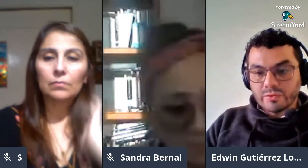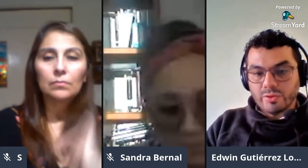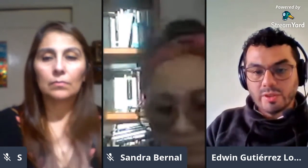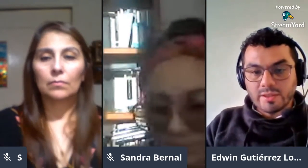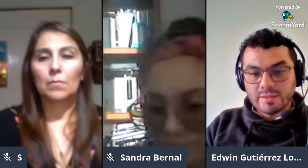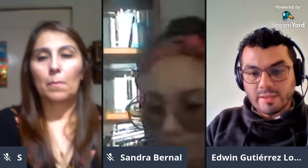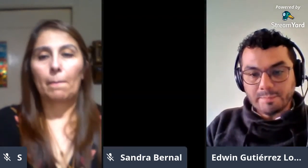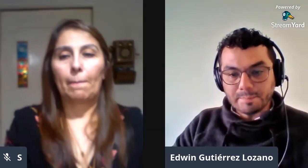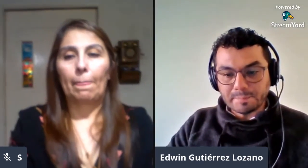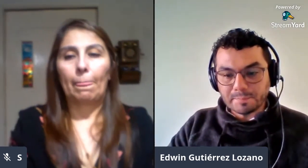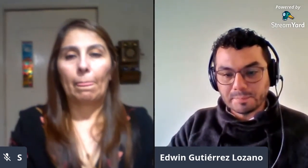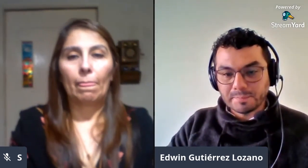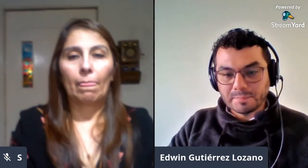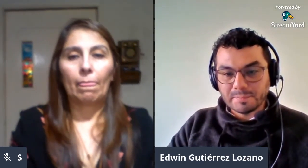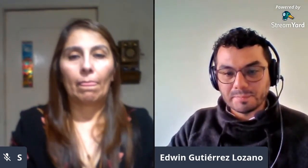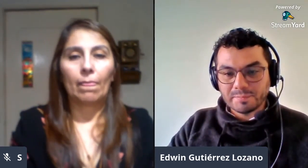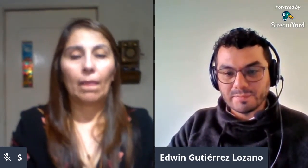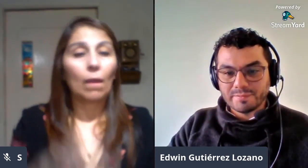Profe Sonia, ¿ya está?